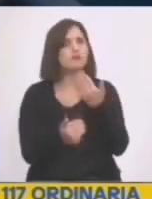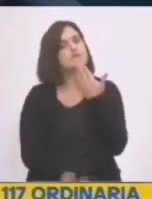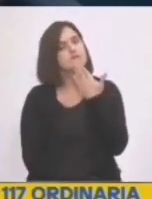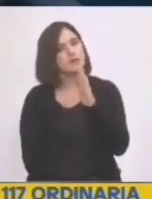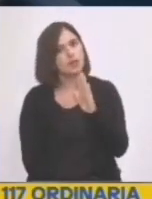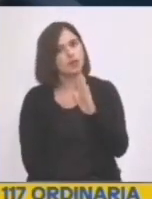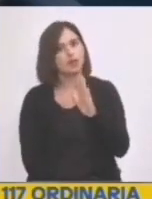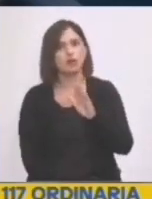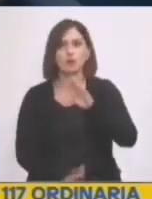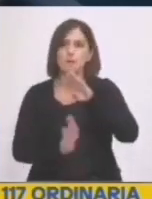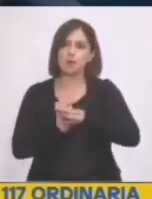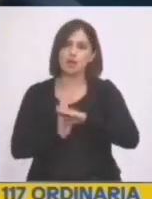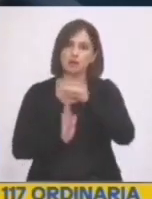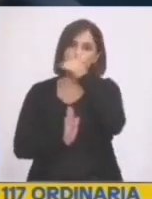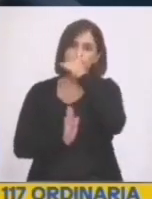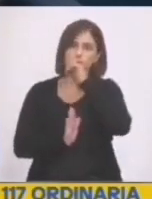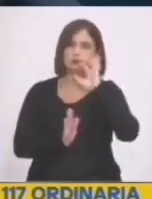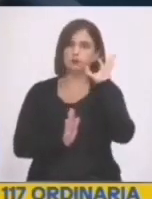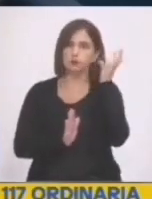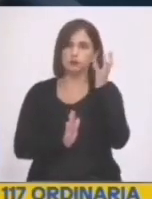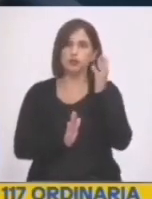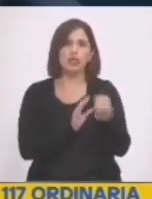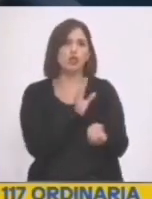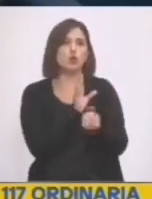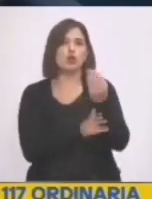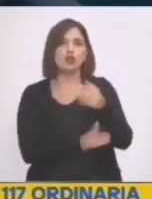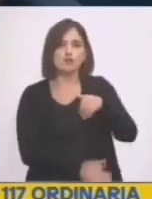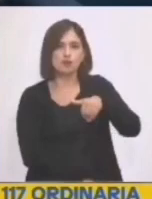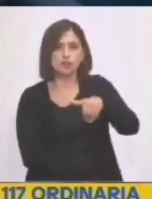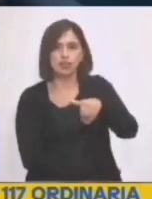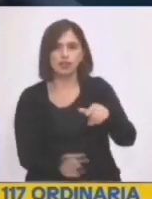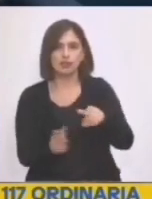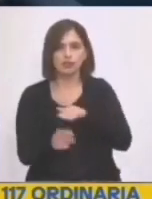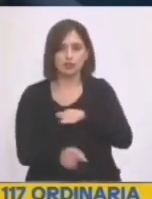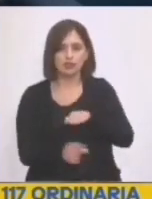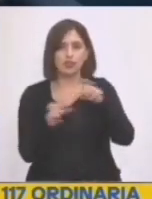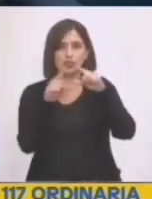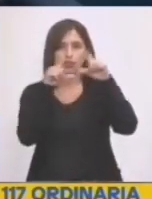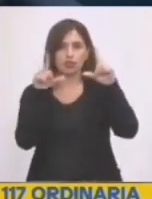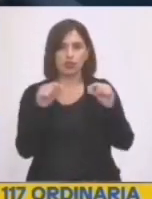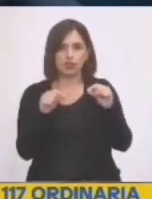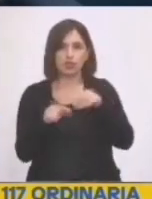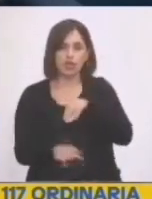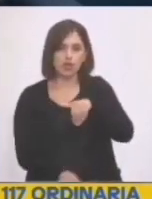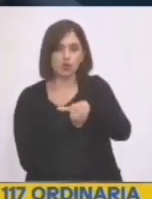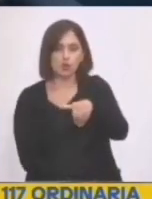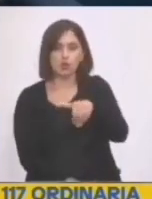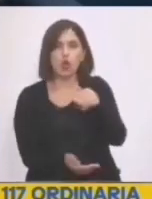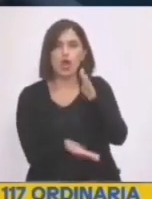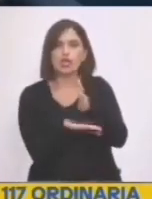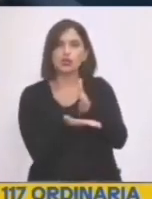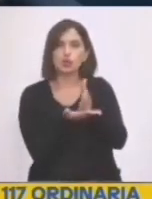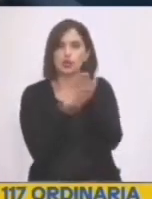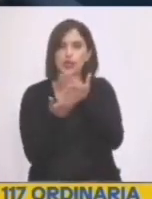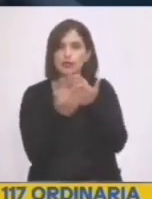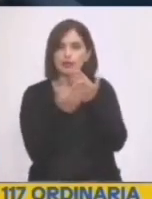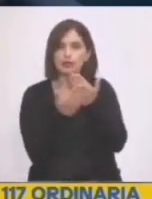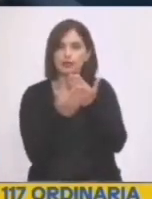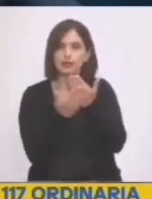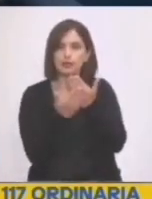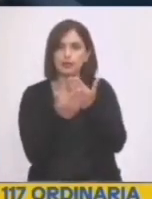menos contaminante que se renueve la micro el ta colectivo el transporte escolar que se renueven Y que además